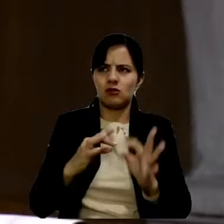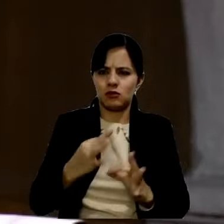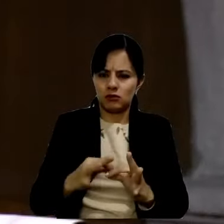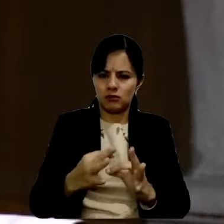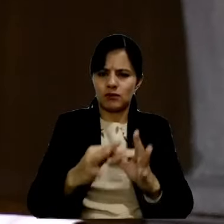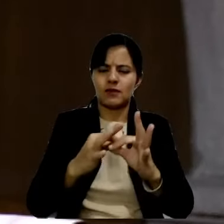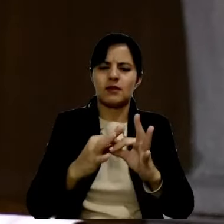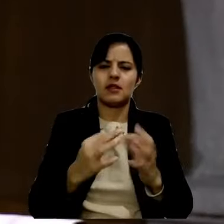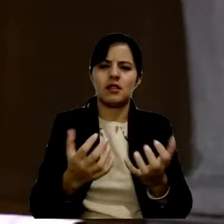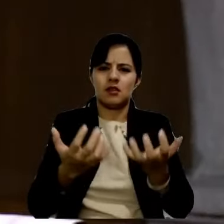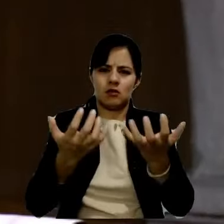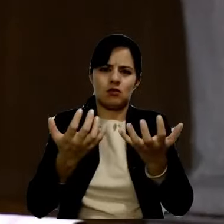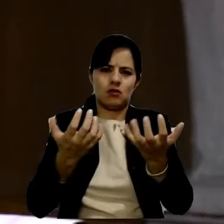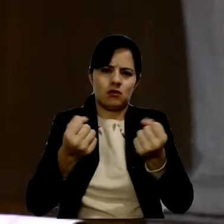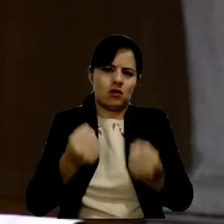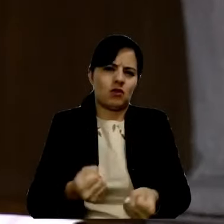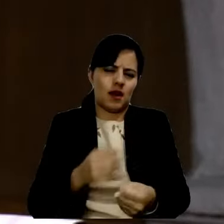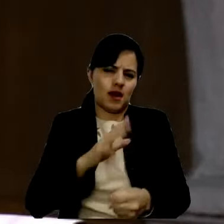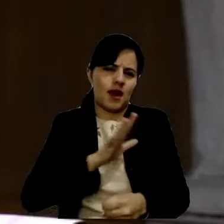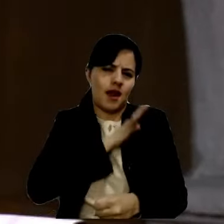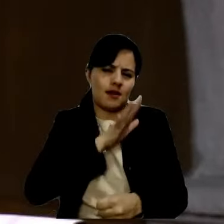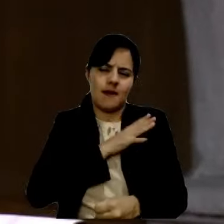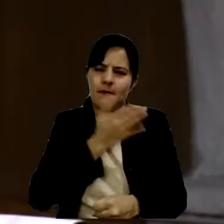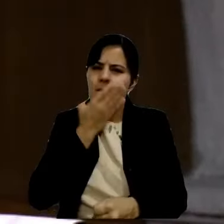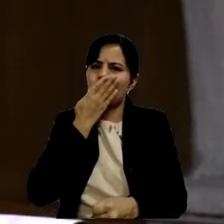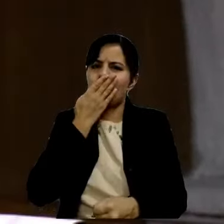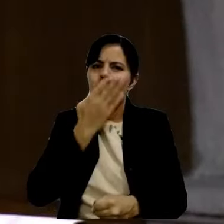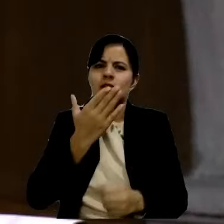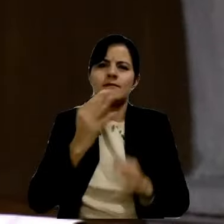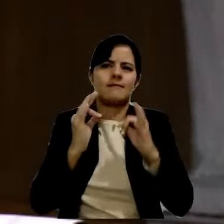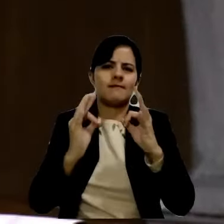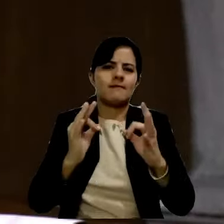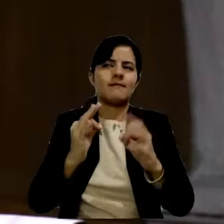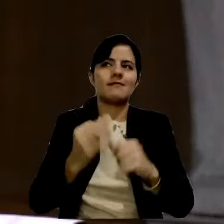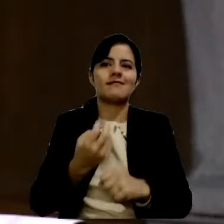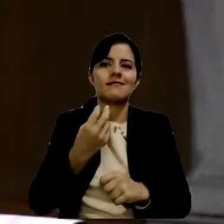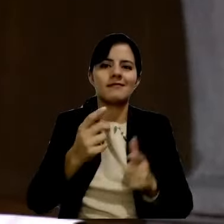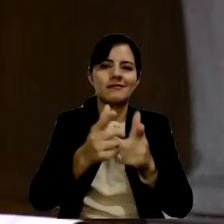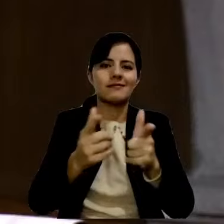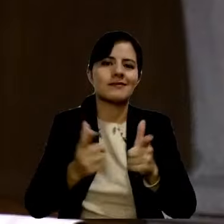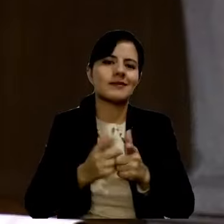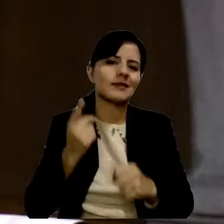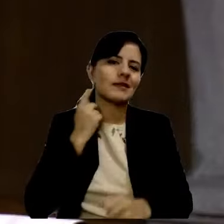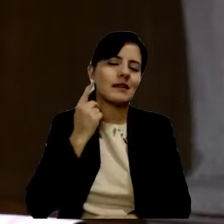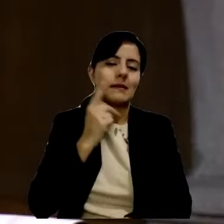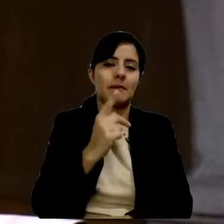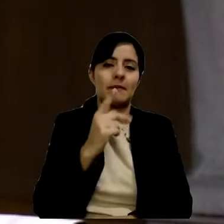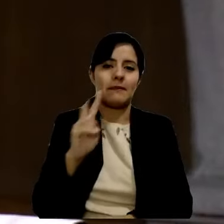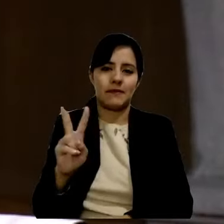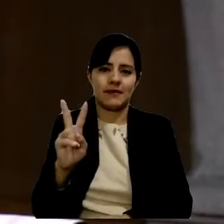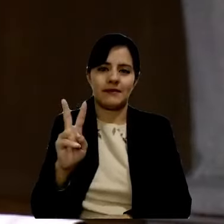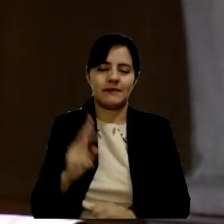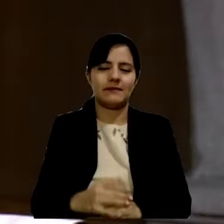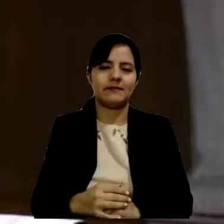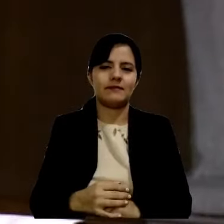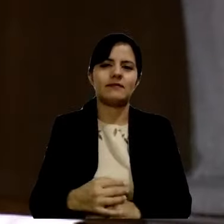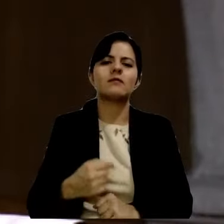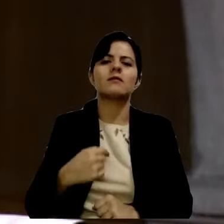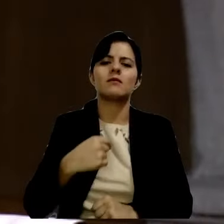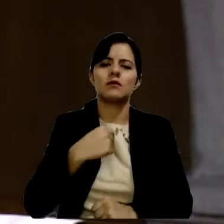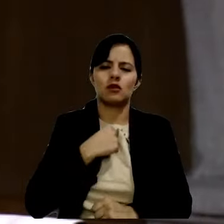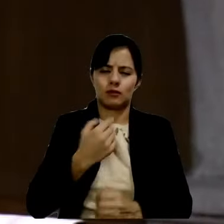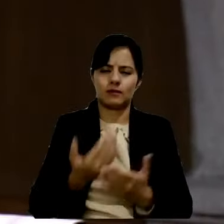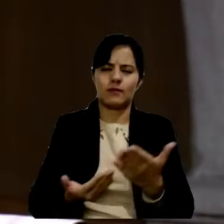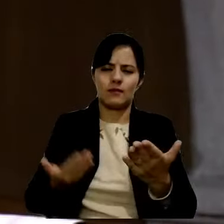servicio al usuario por ello en voz del grupo parlamentario del partido verde ecologista de México tengo a bien presentar